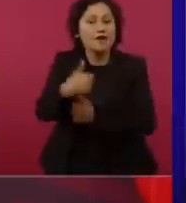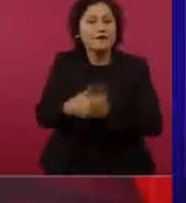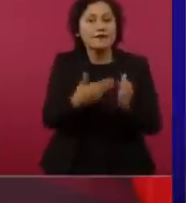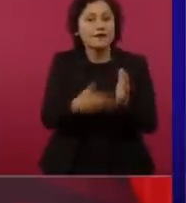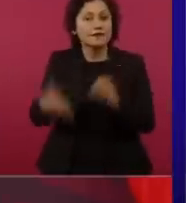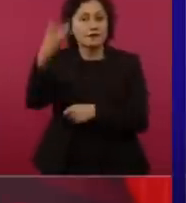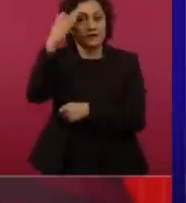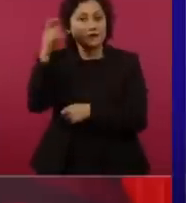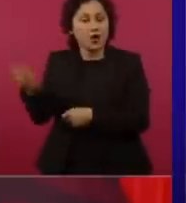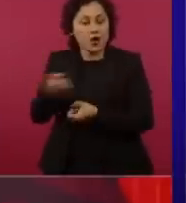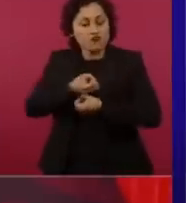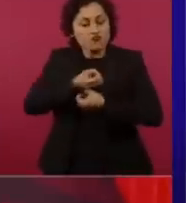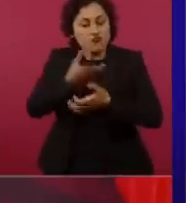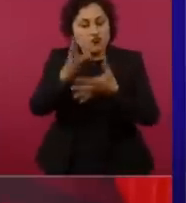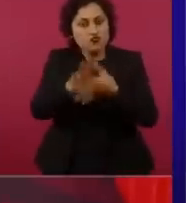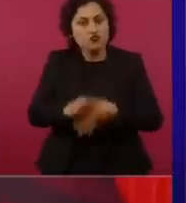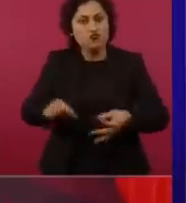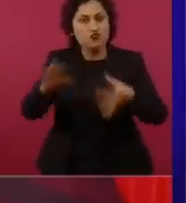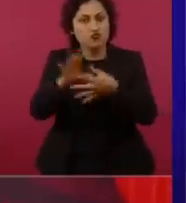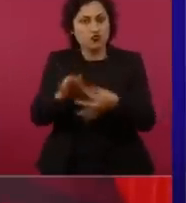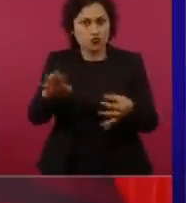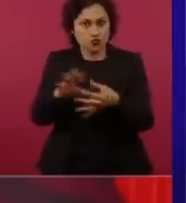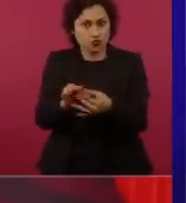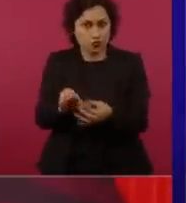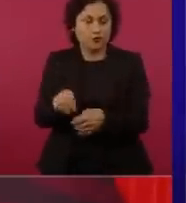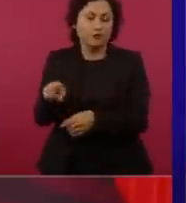siente aristocrático, ¿no? Se ofende